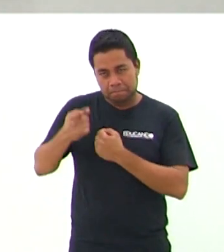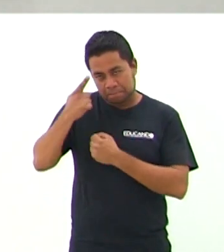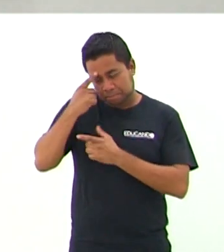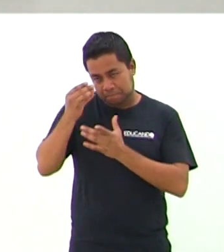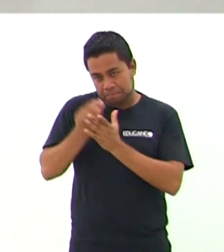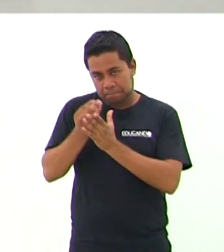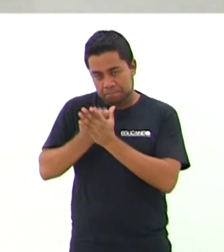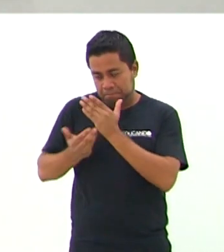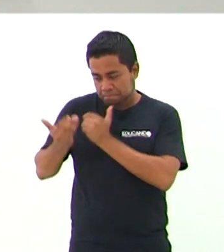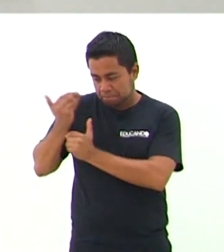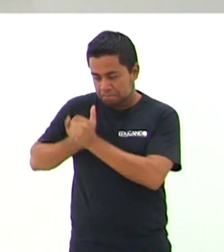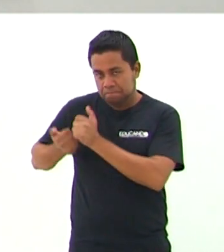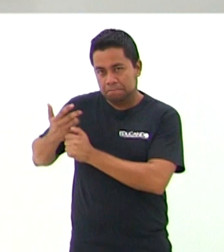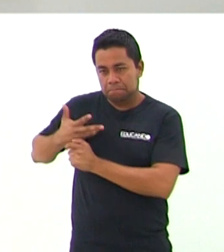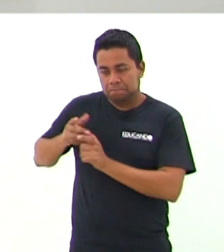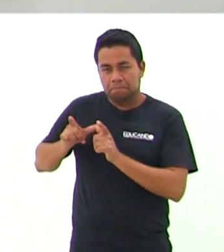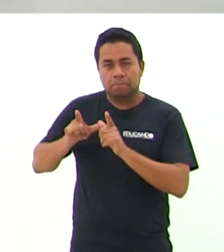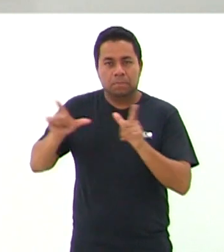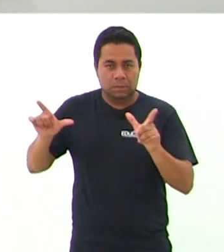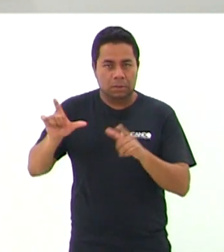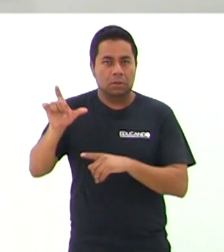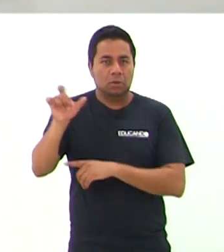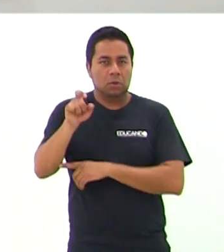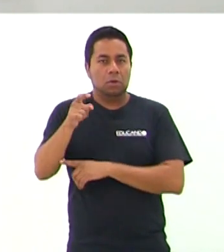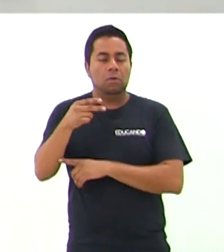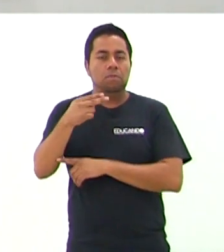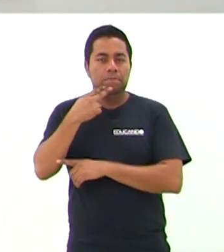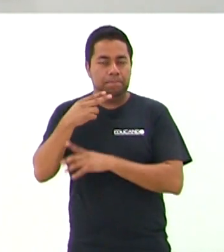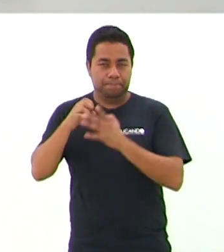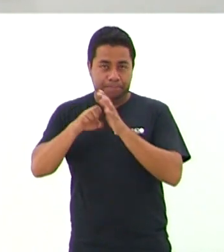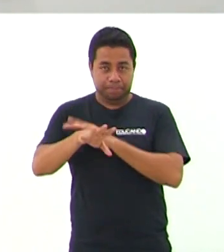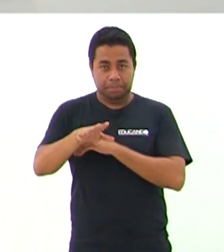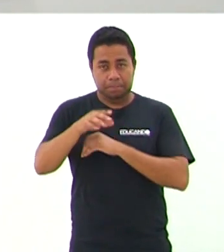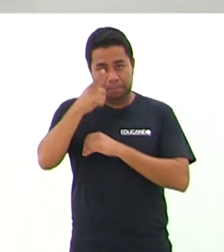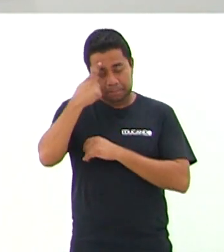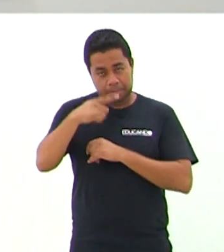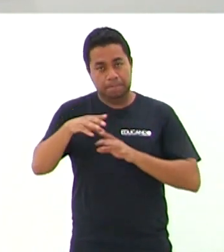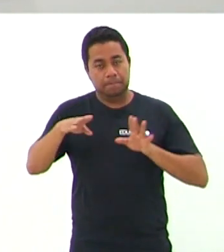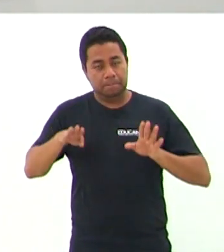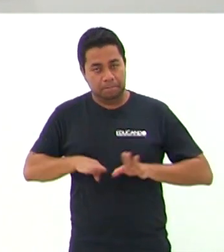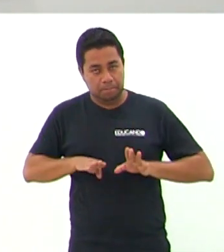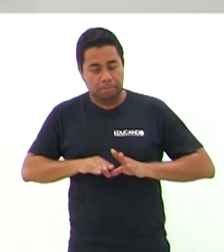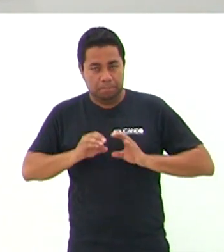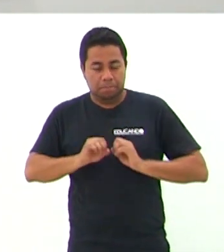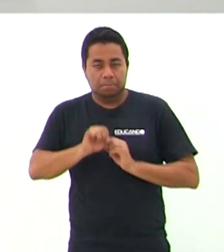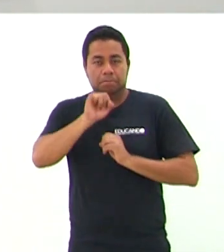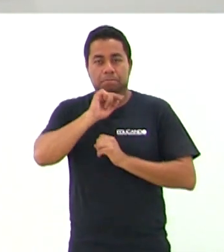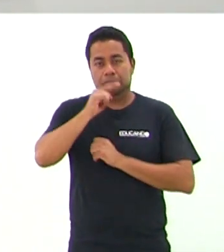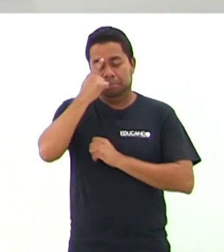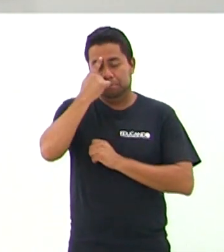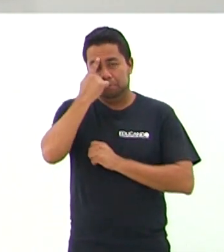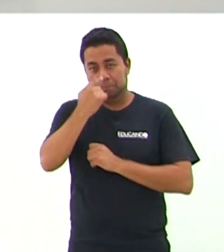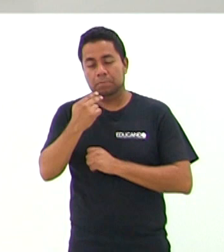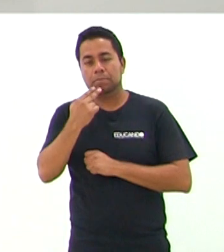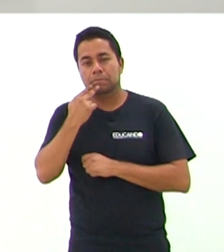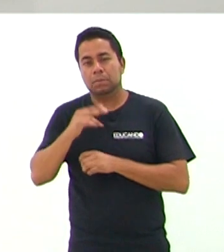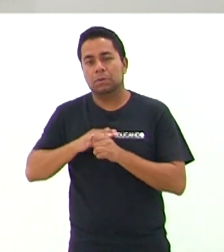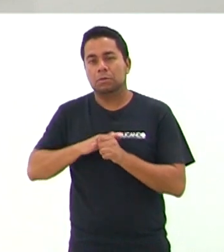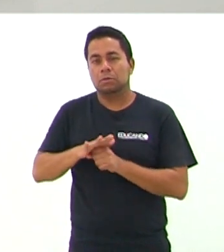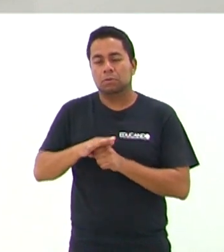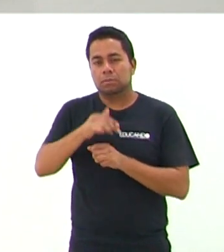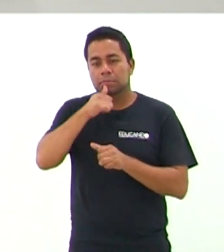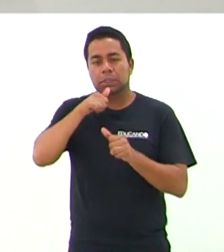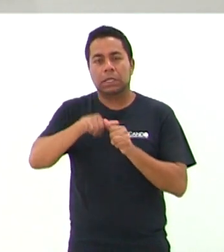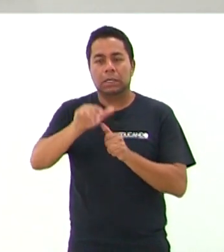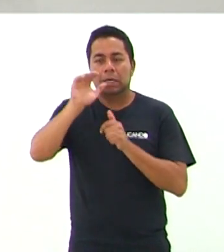sesiones anteriores cuando utilicemos las características y también la utilización del uso de